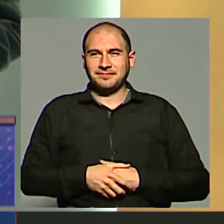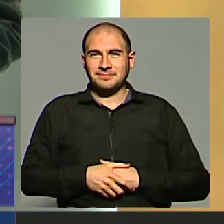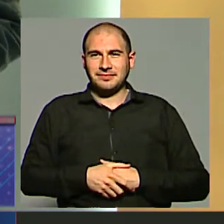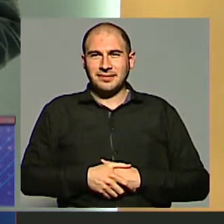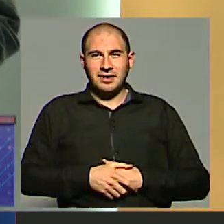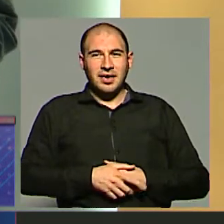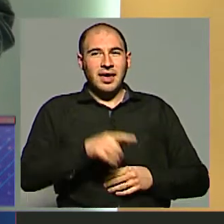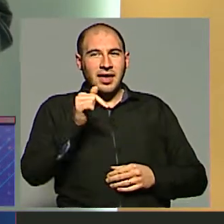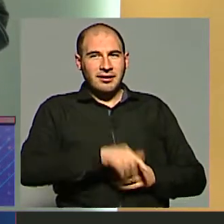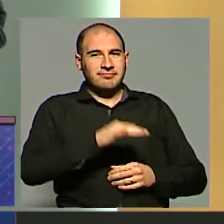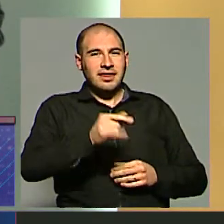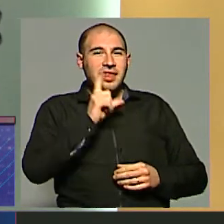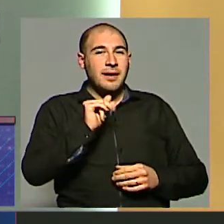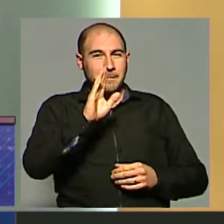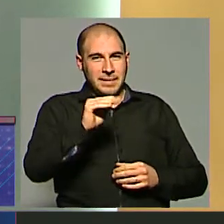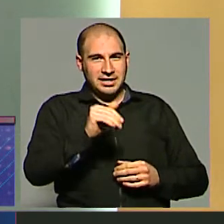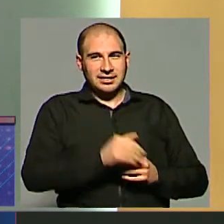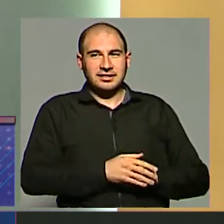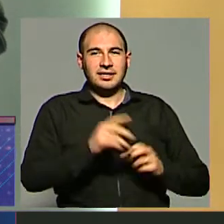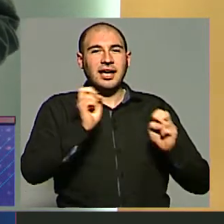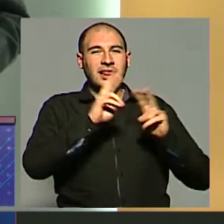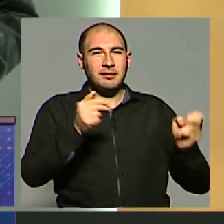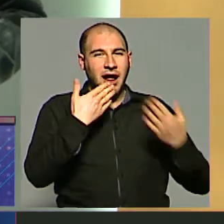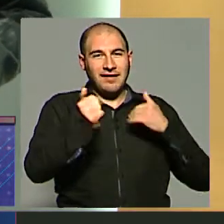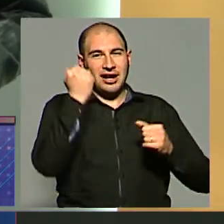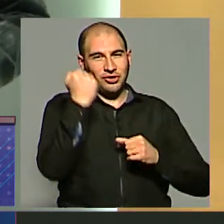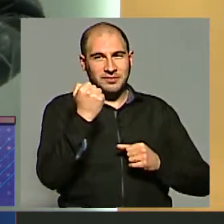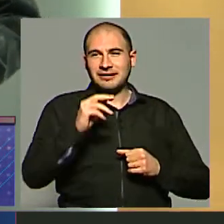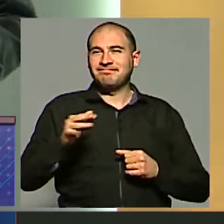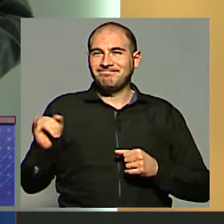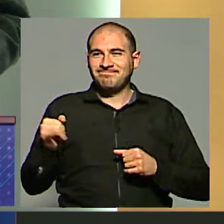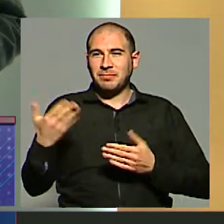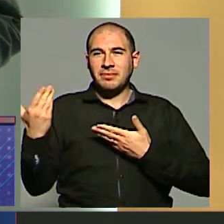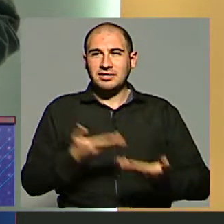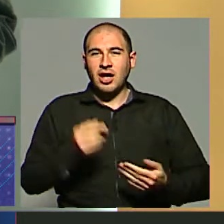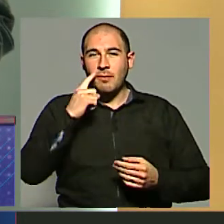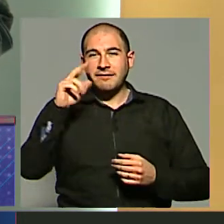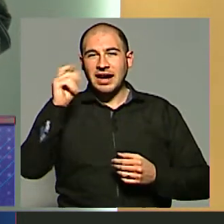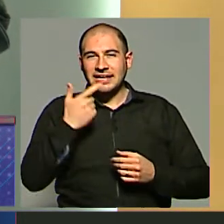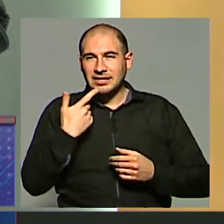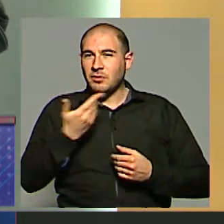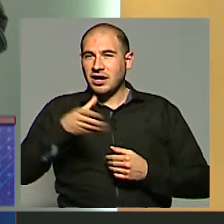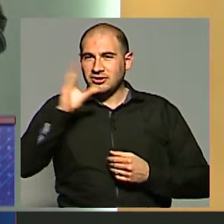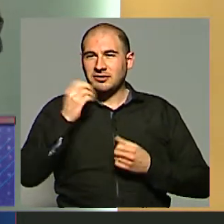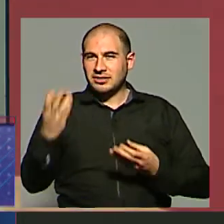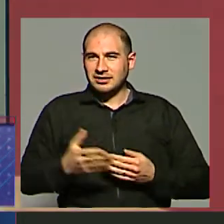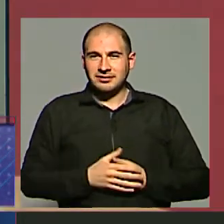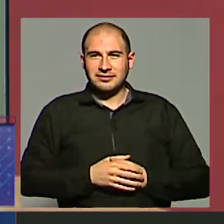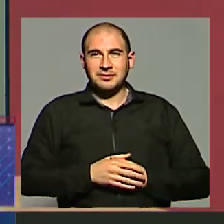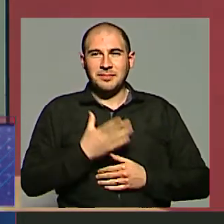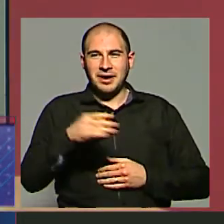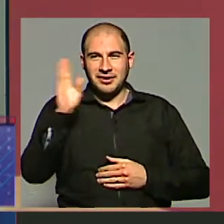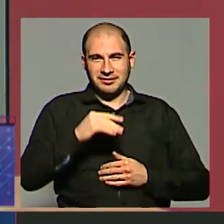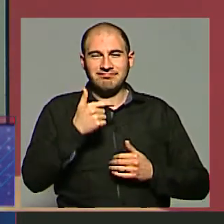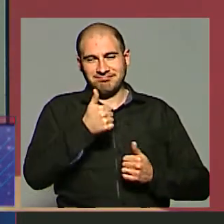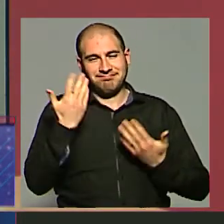www.unidiversidad.com.ar. Bueno, ahora sí, es día martes y es momento de hablar de economía. Es así, vamos a presentar a José Vargas. José, muy buenas noches, ¿cómo estás? Buenas noches,